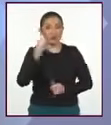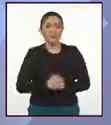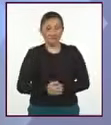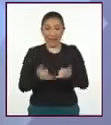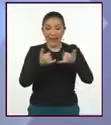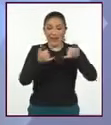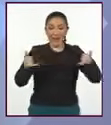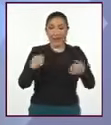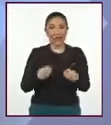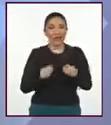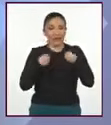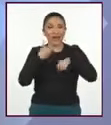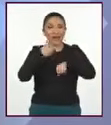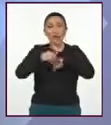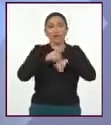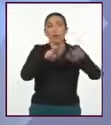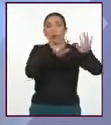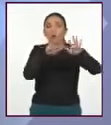de la vida